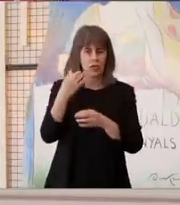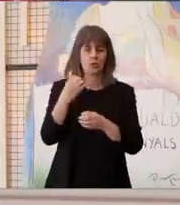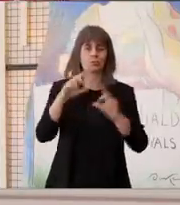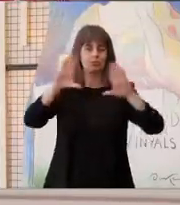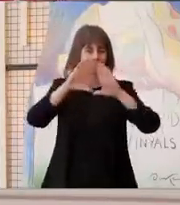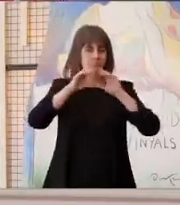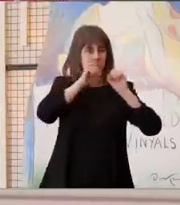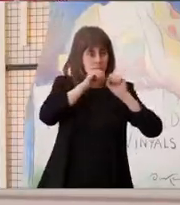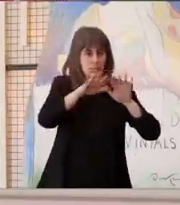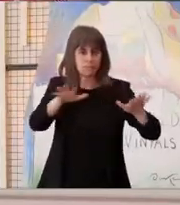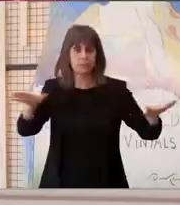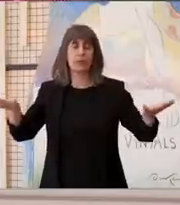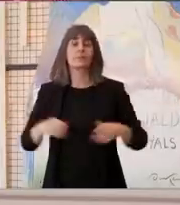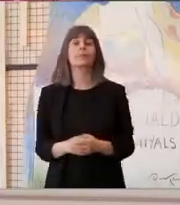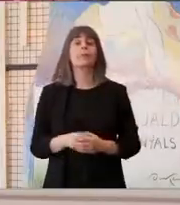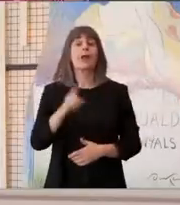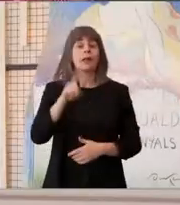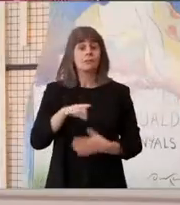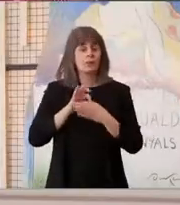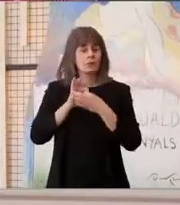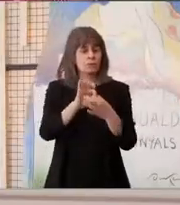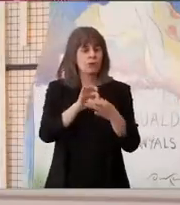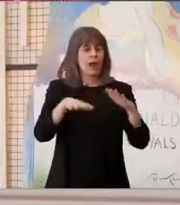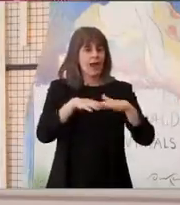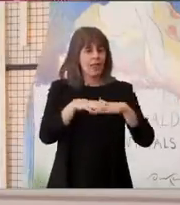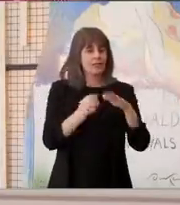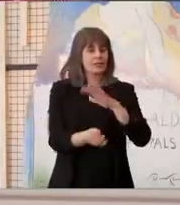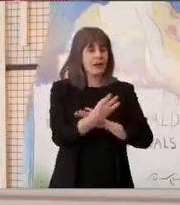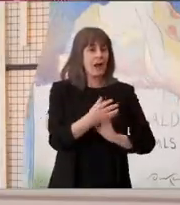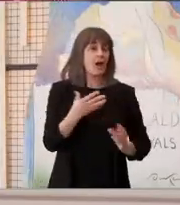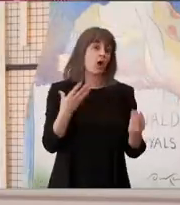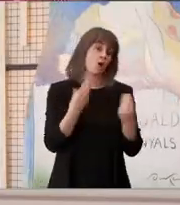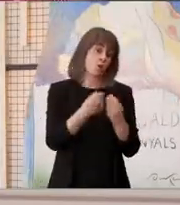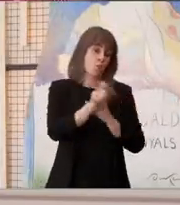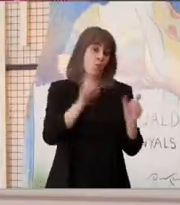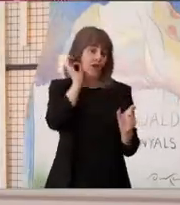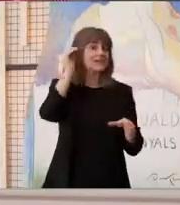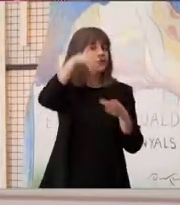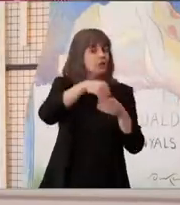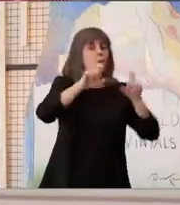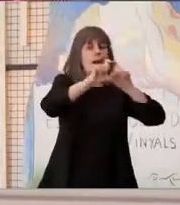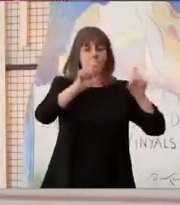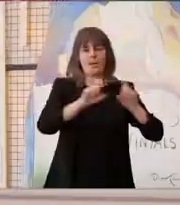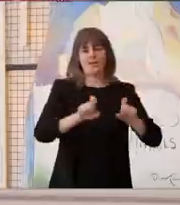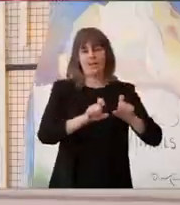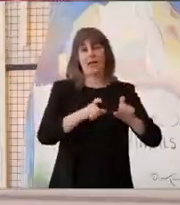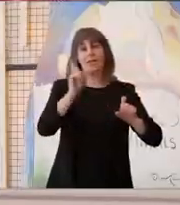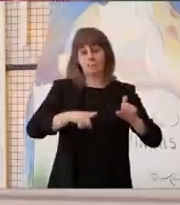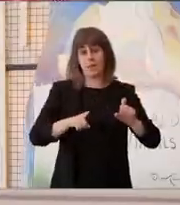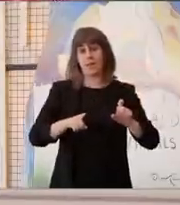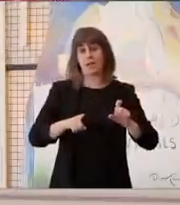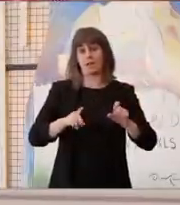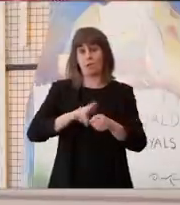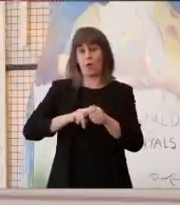redes con las mujeres de la empresa con las asociaciones de empresarias que tenemos la suerte en la provincia de